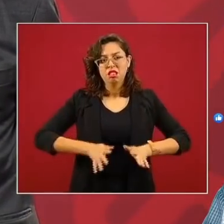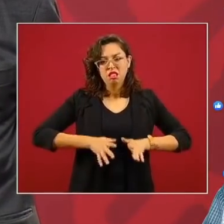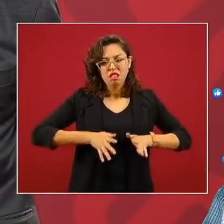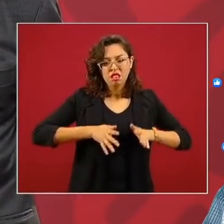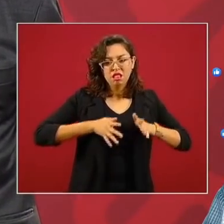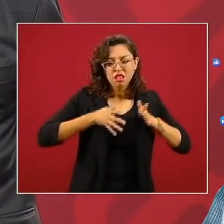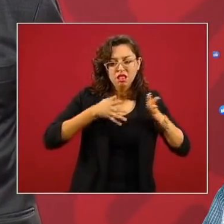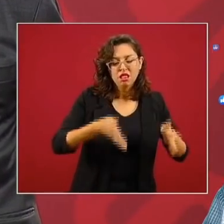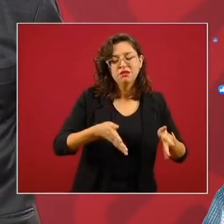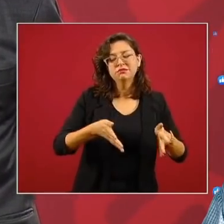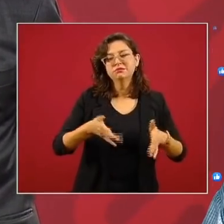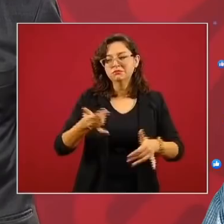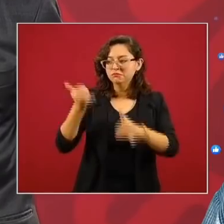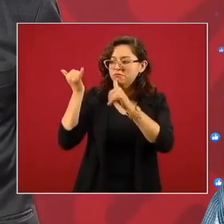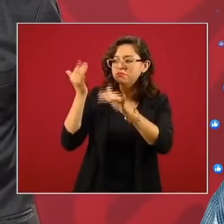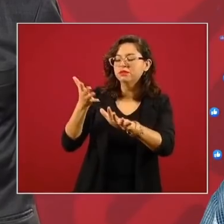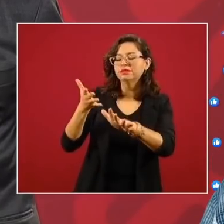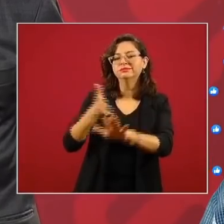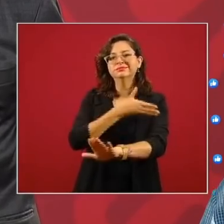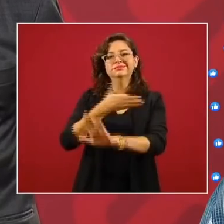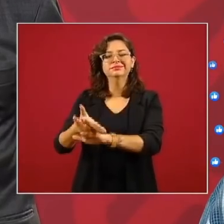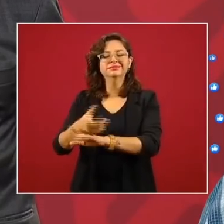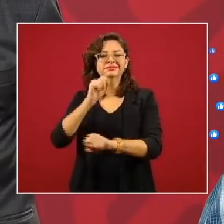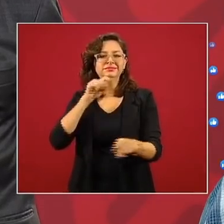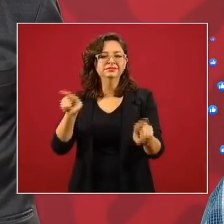de estas facturas falsas.